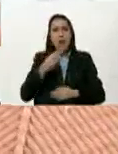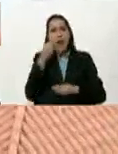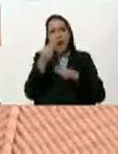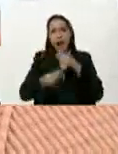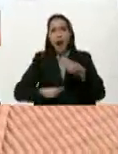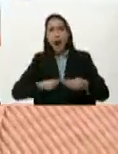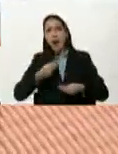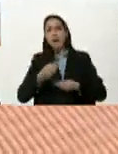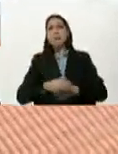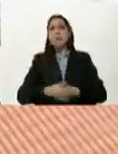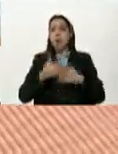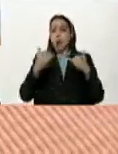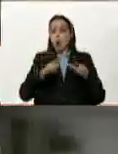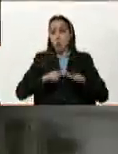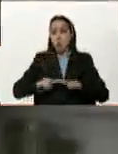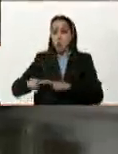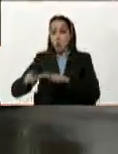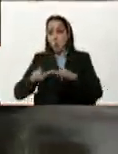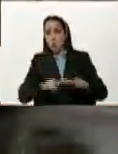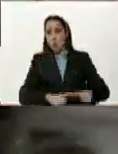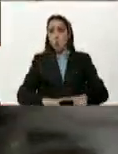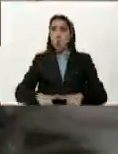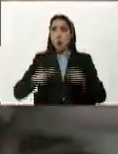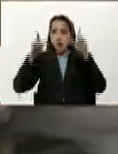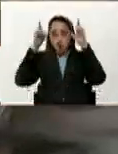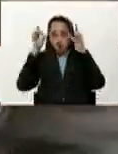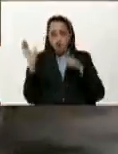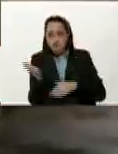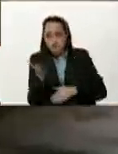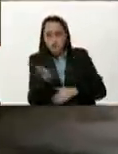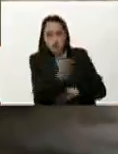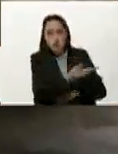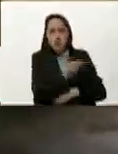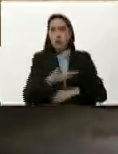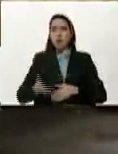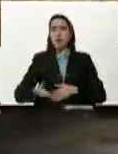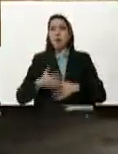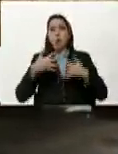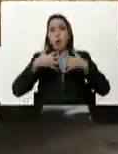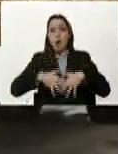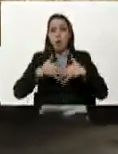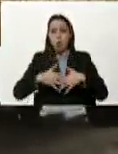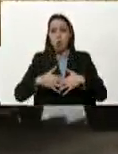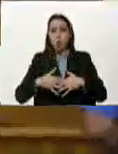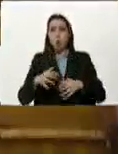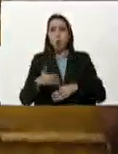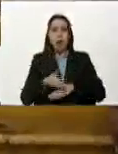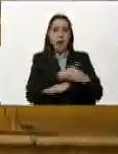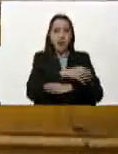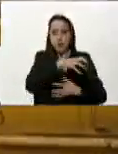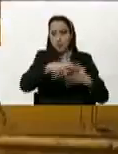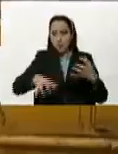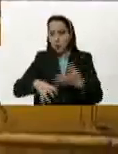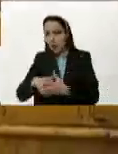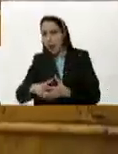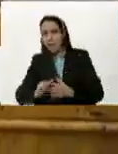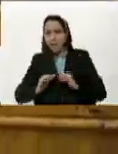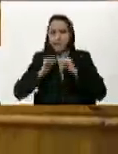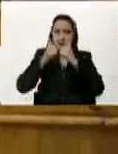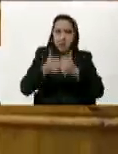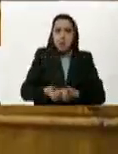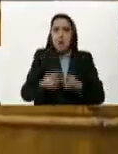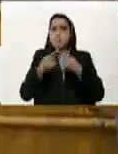en esta zona un gran matadero industrial muchos problemas para su instalación inicialmente pero